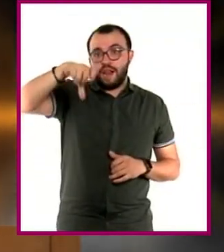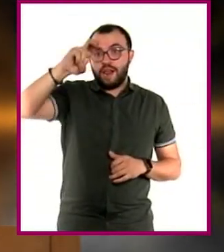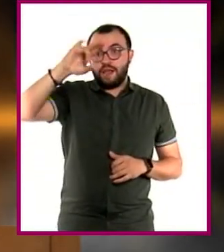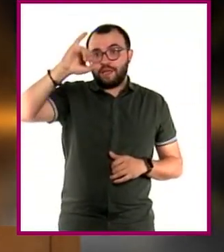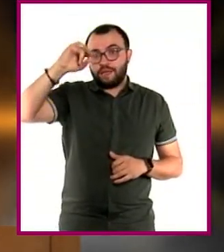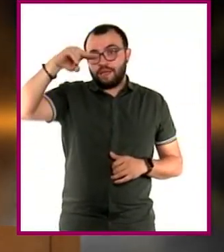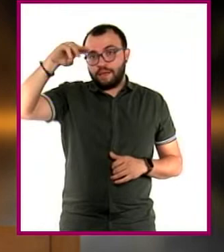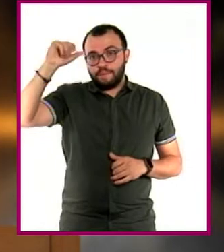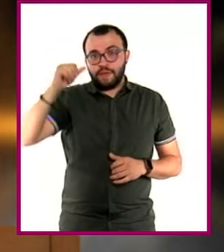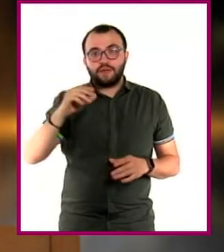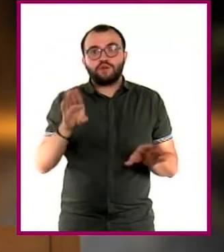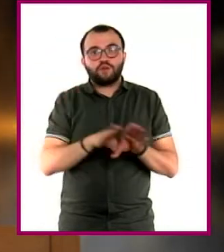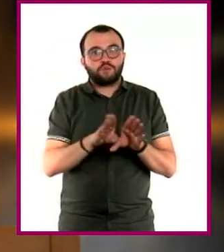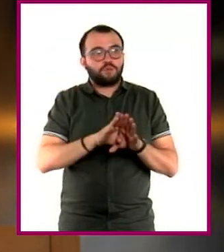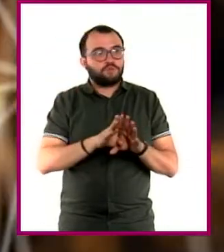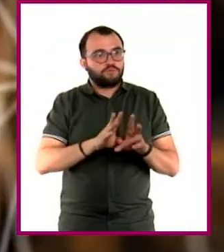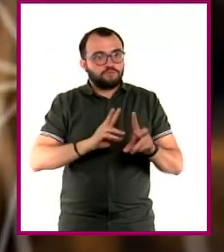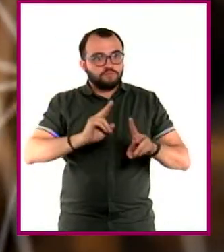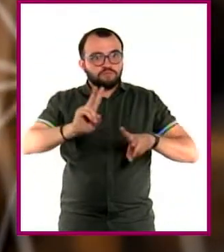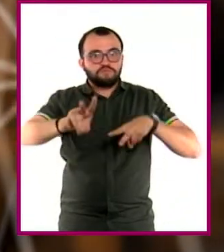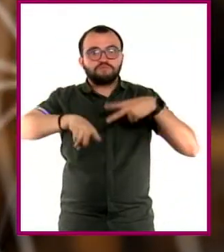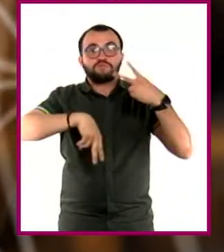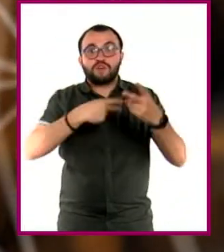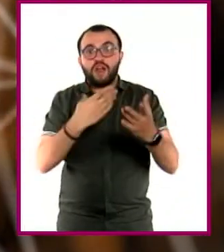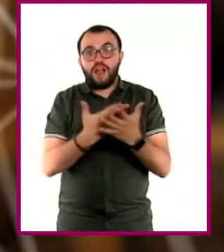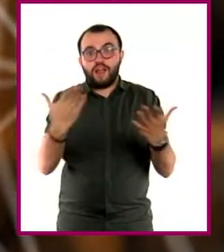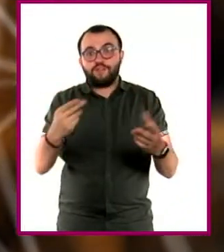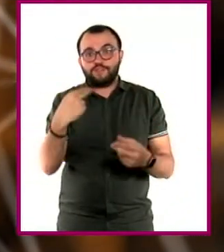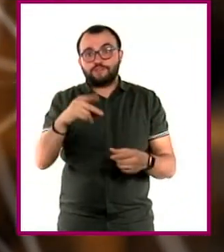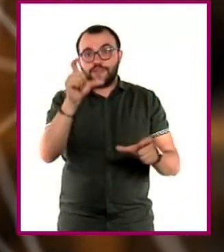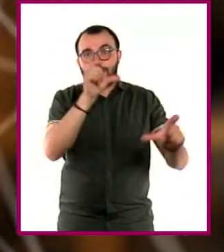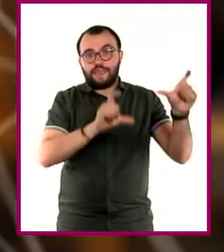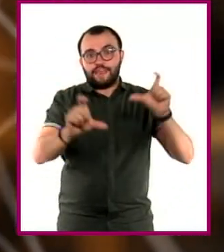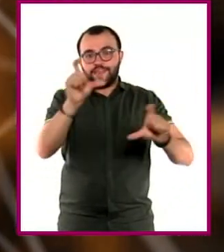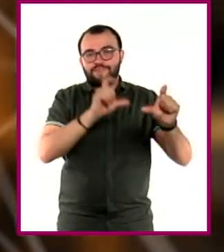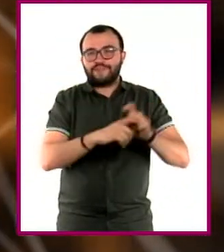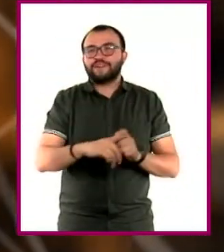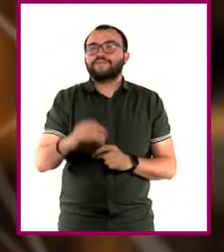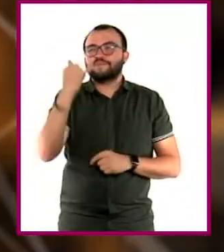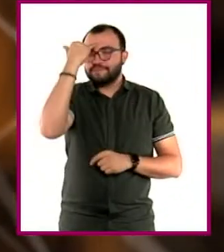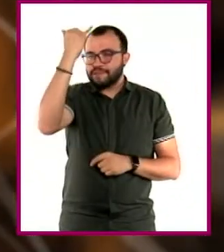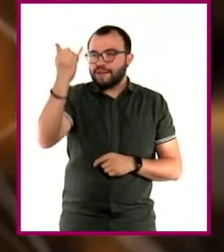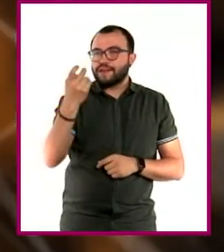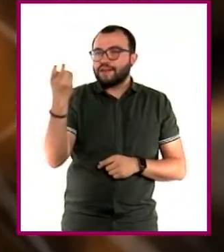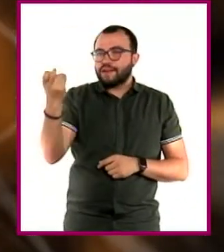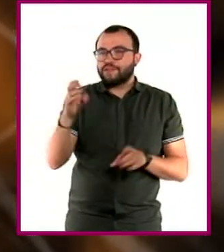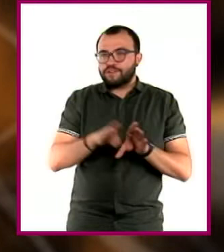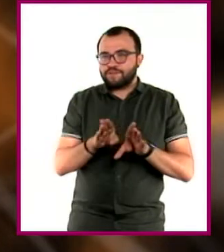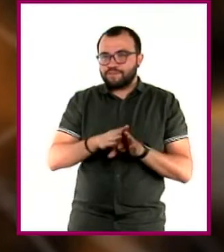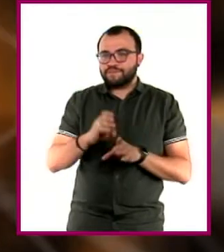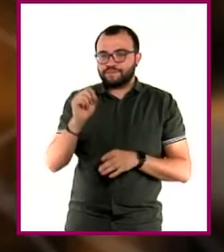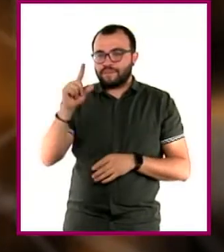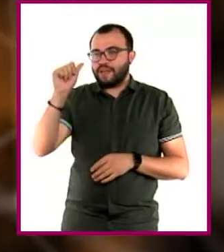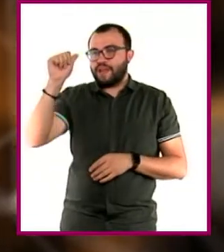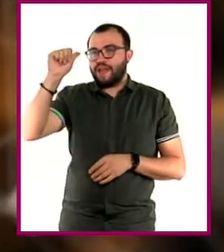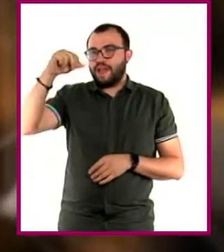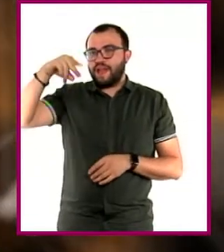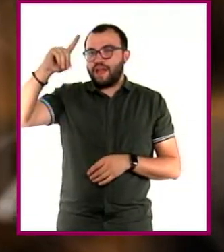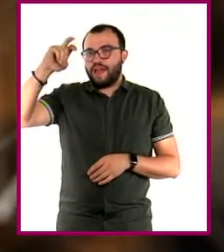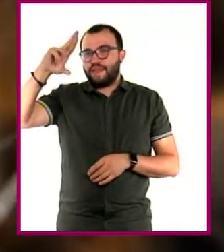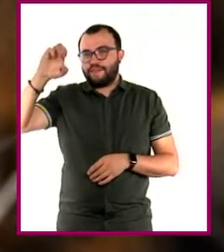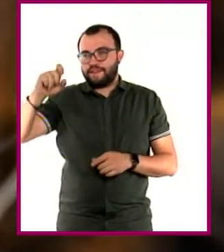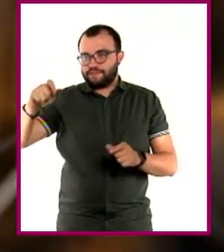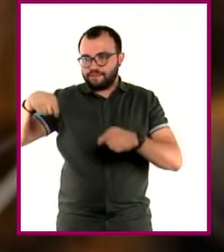nueva rama científica, la química. ¿Te imaginas si en un principio lo hubieran reconocido a Andrés Manuel Río Fernández su